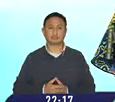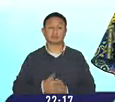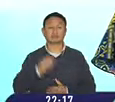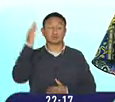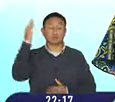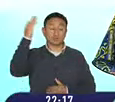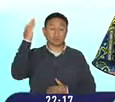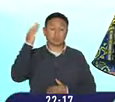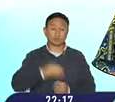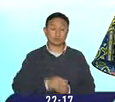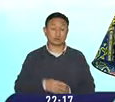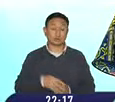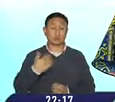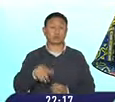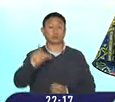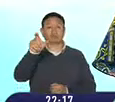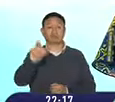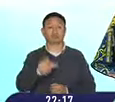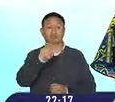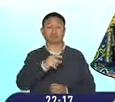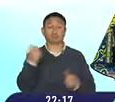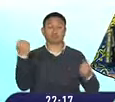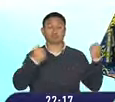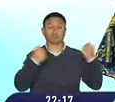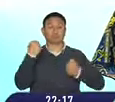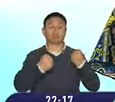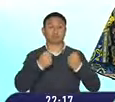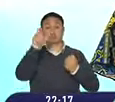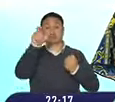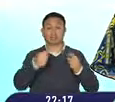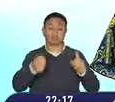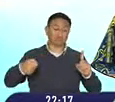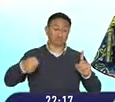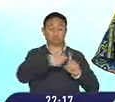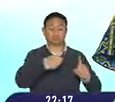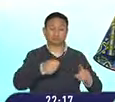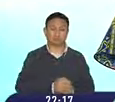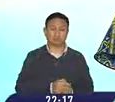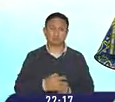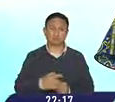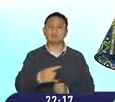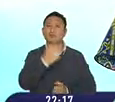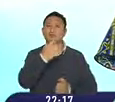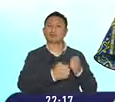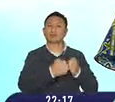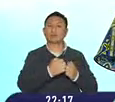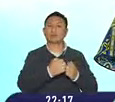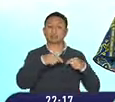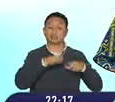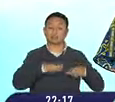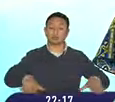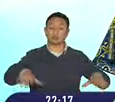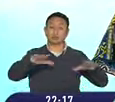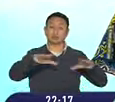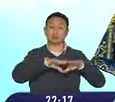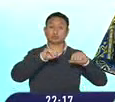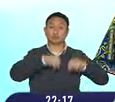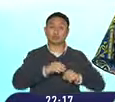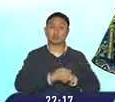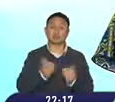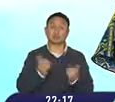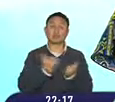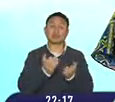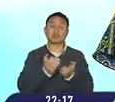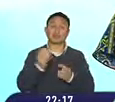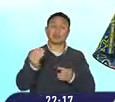Tulcán, una riña entre extranjeros dejó una persona herida por arma blanca. El problema habría sido la disputa de territorio por reciclaje.